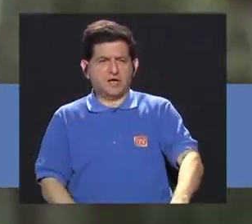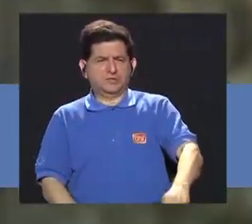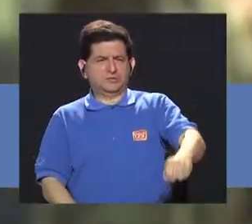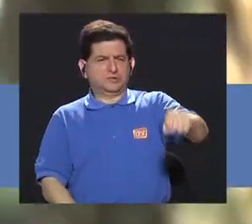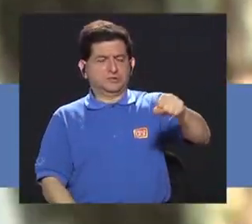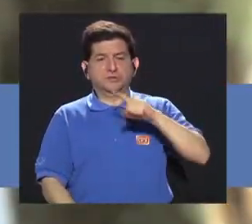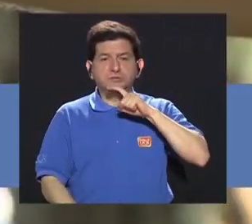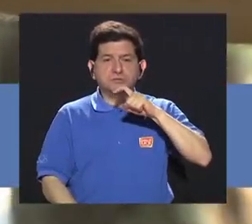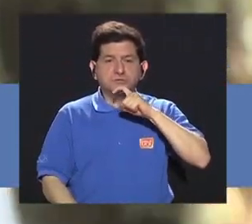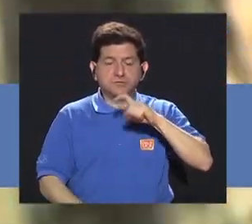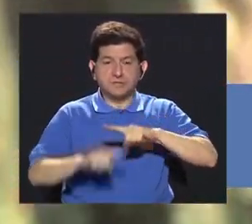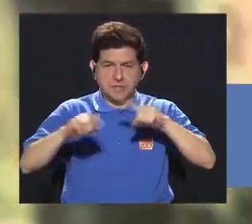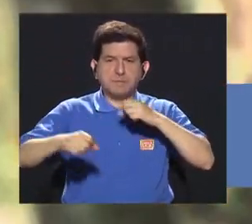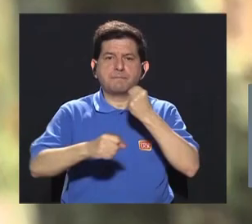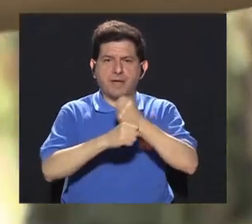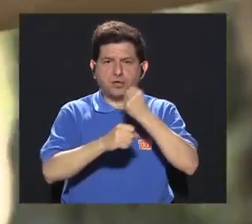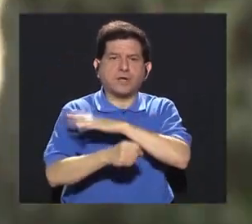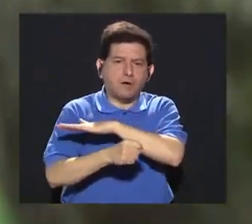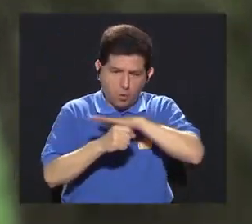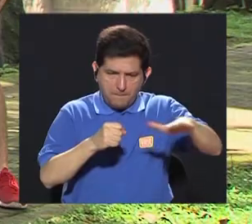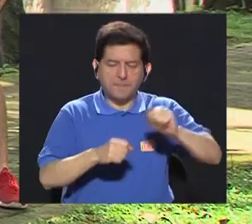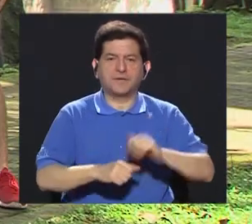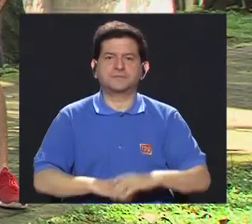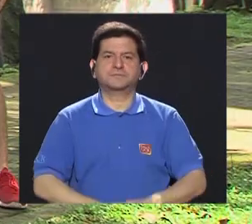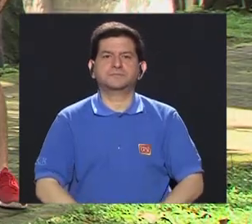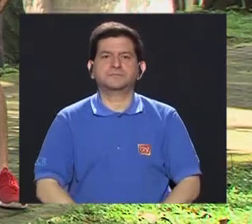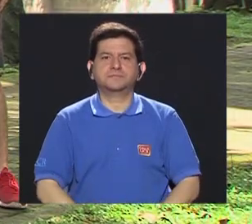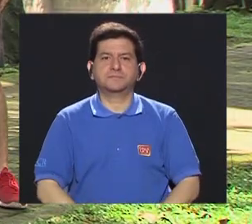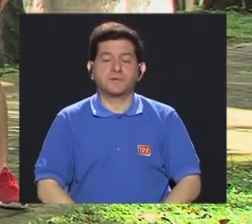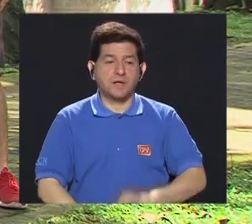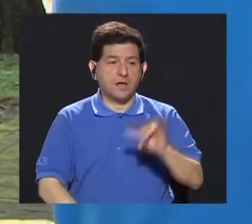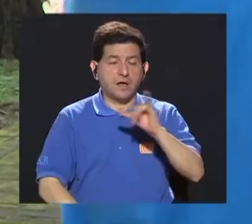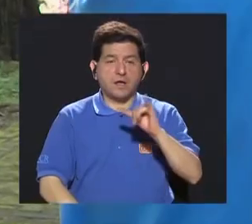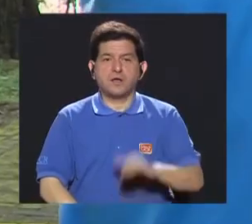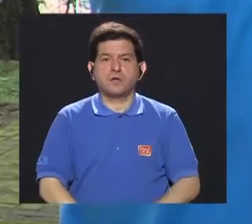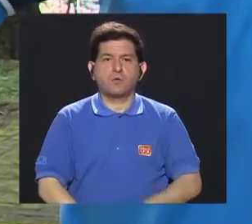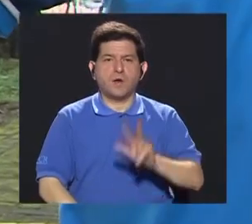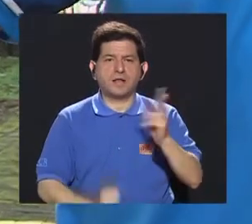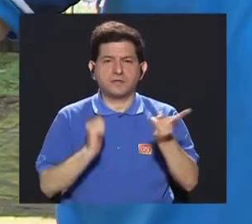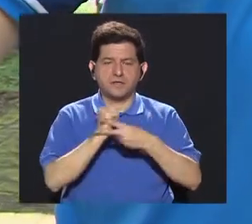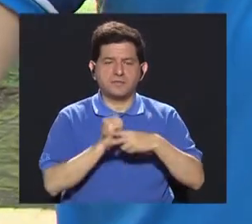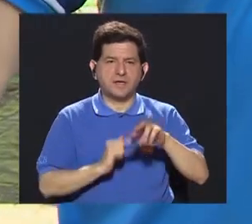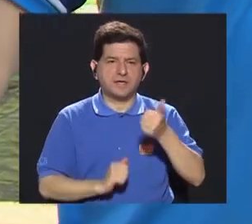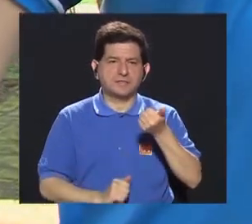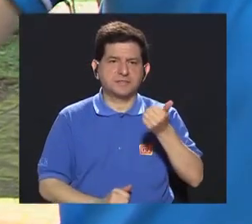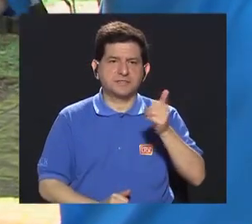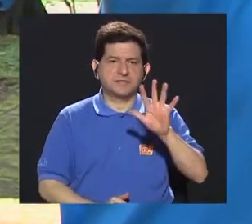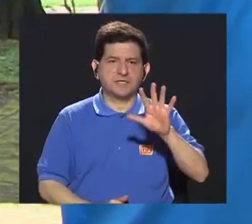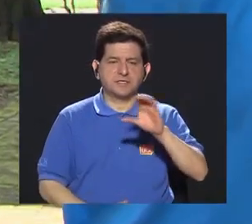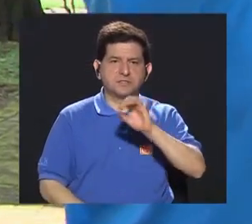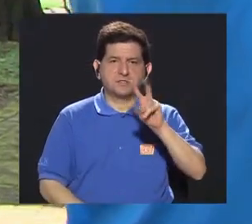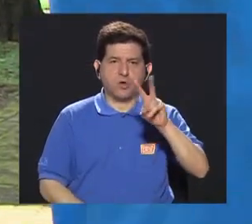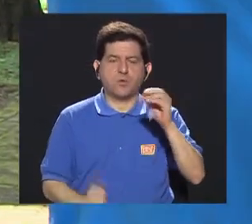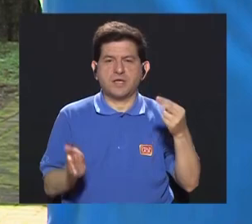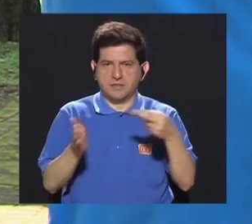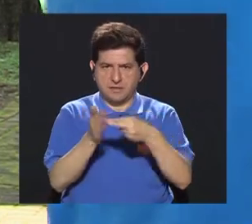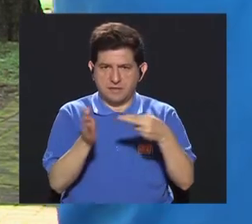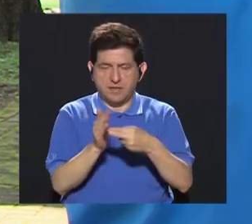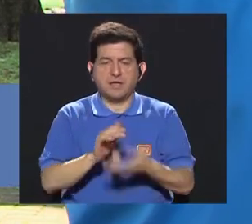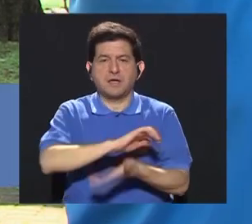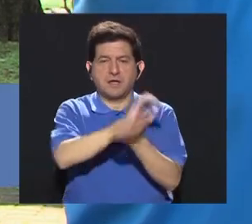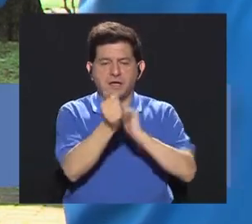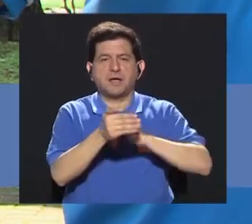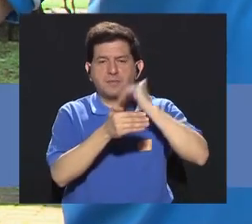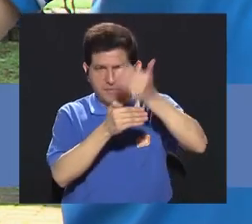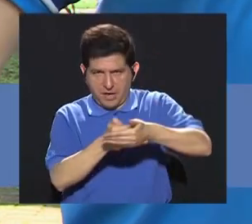está llegando arriba le cueste ya uno llegar, pero que esté trabajando completo. Igual podemos hacer unas 3 series de 15 a 20 repeticiones con este